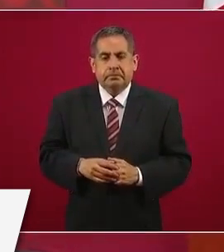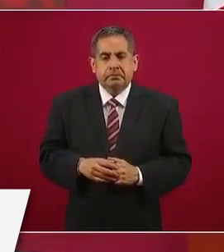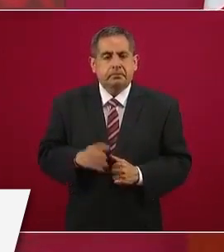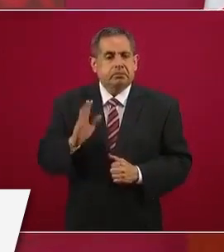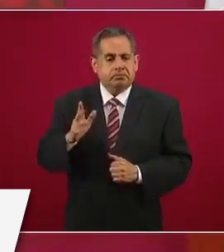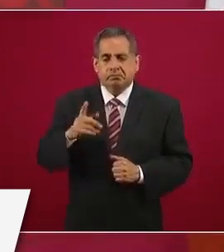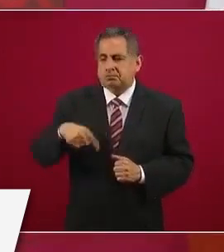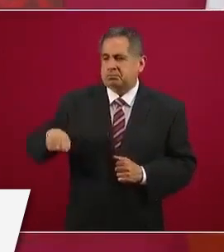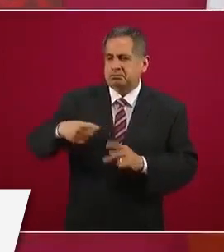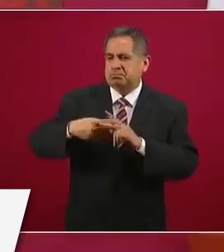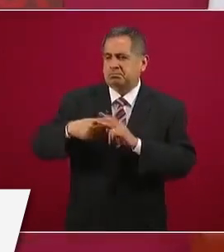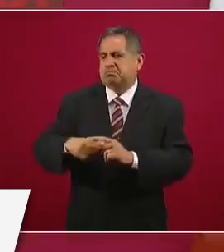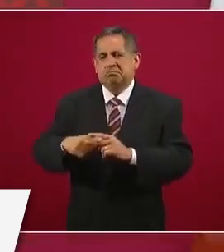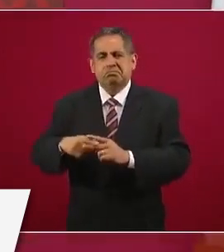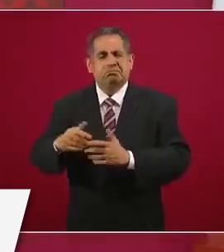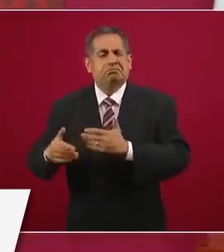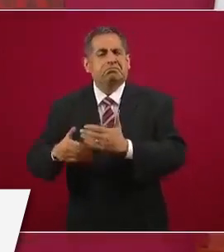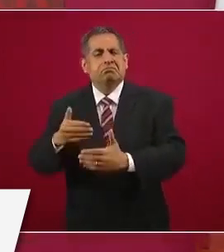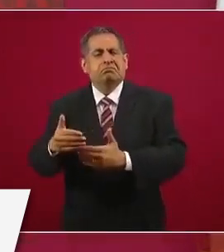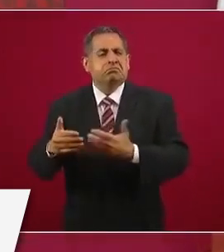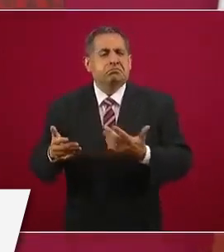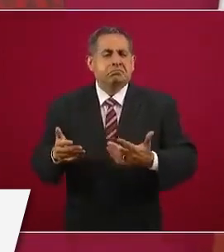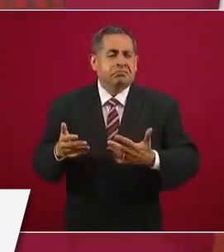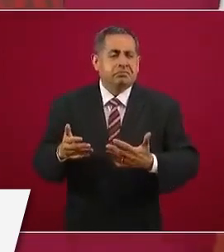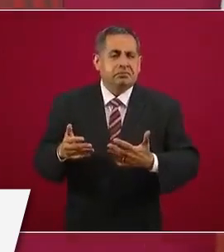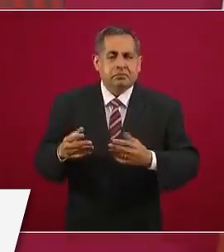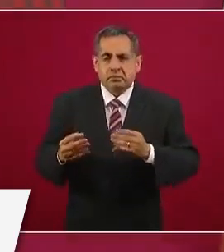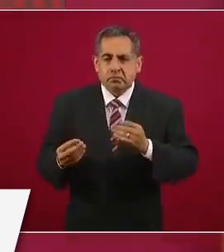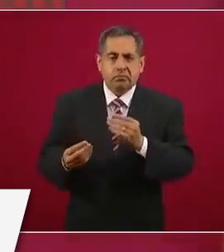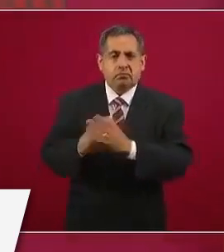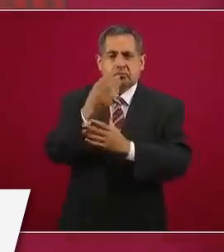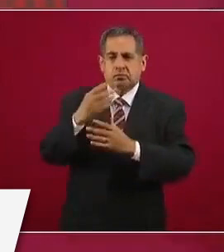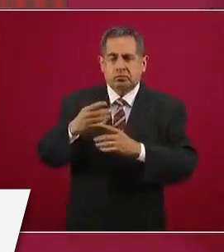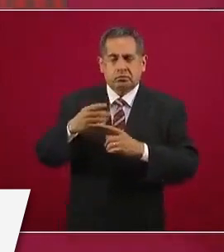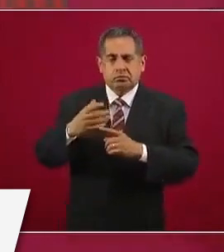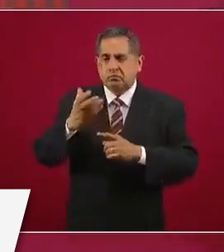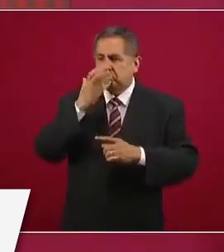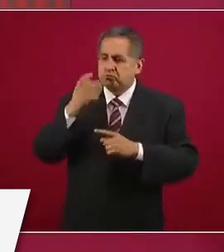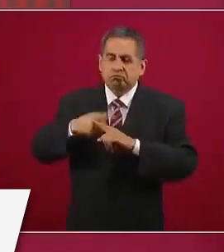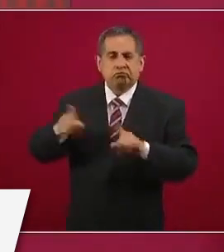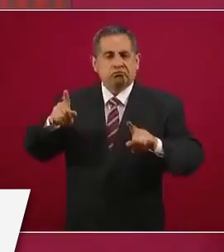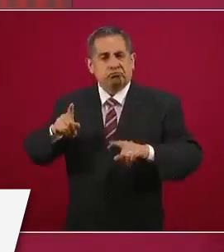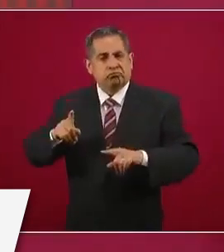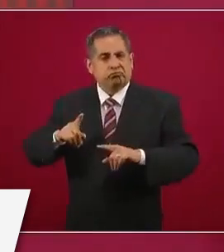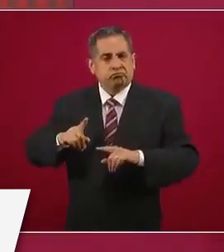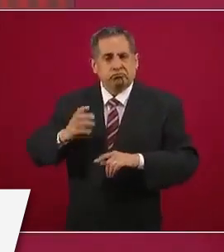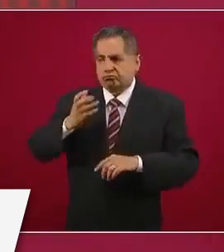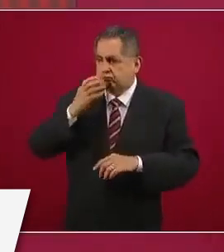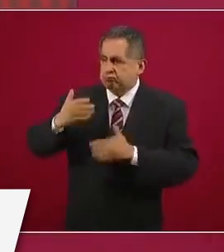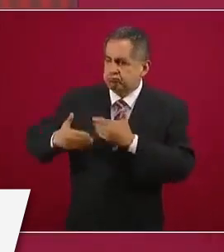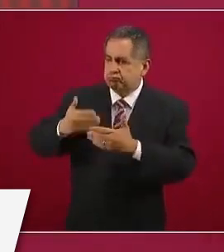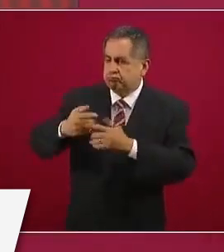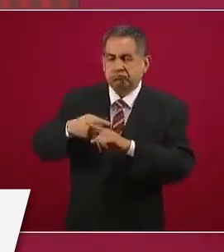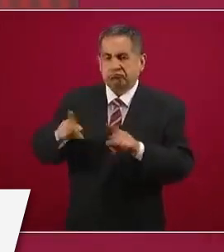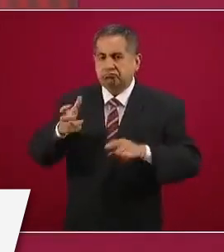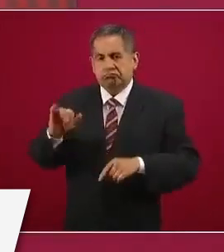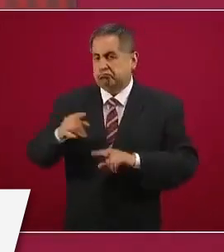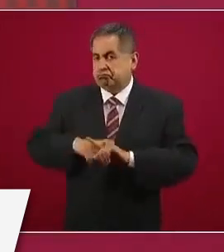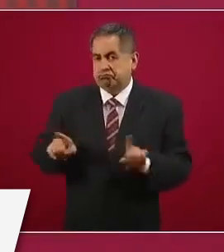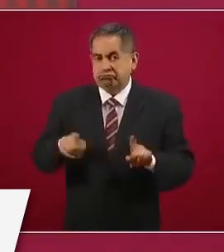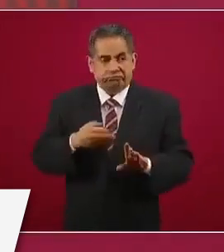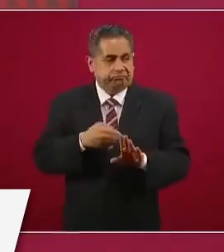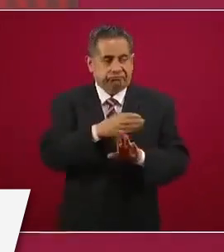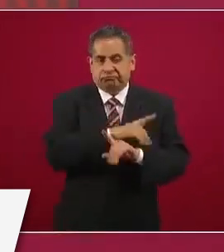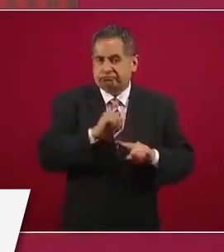se empiezan a establecer nuevos hábitos en el quehacer público.